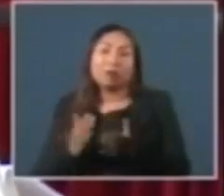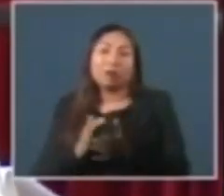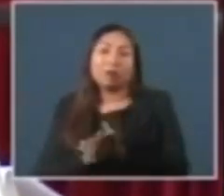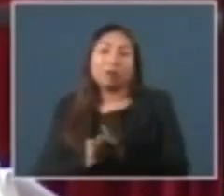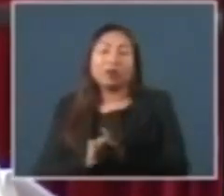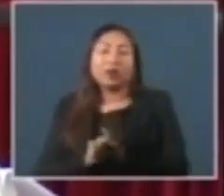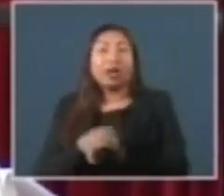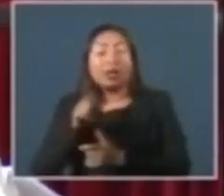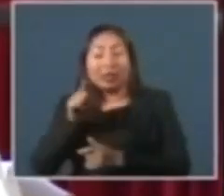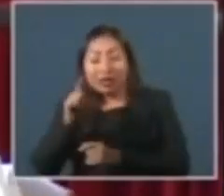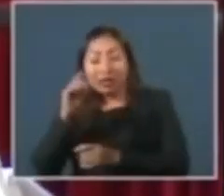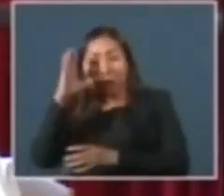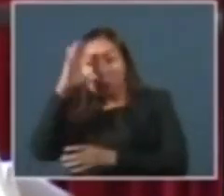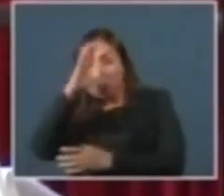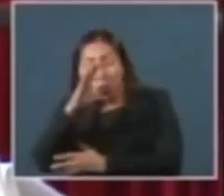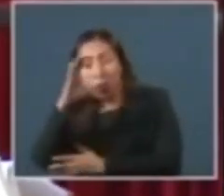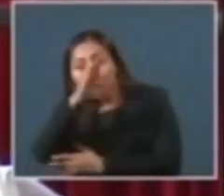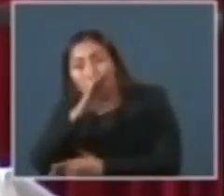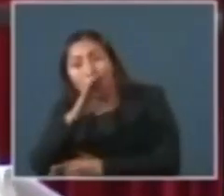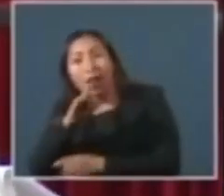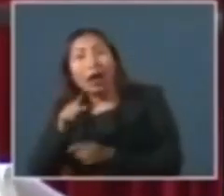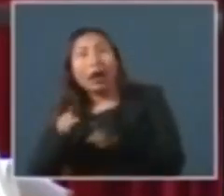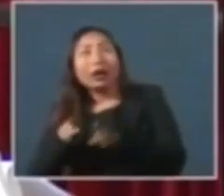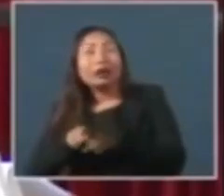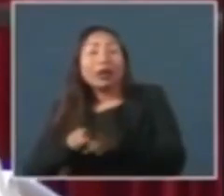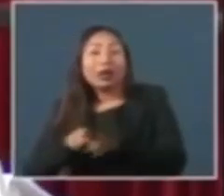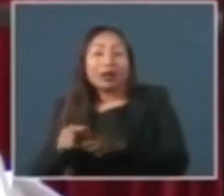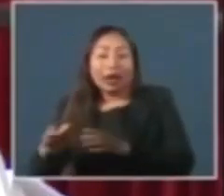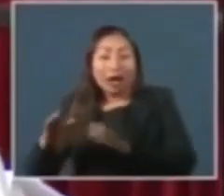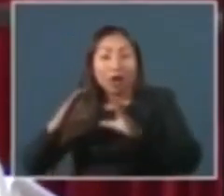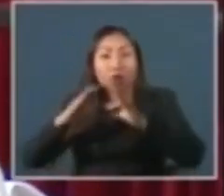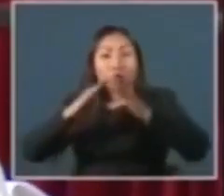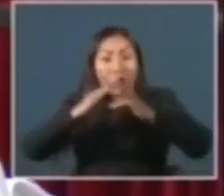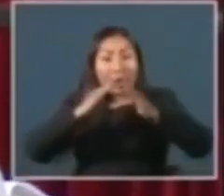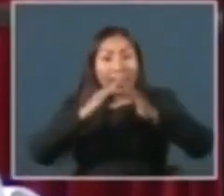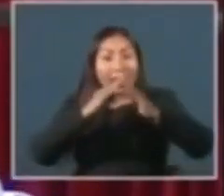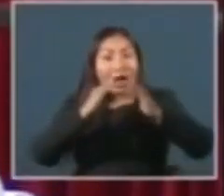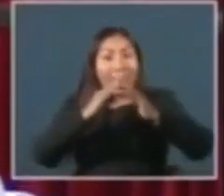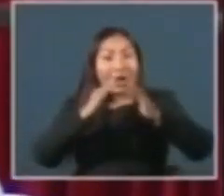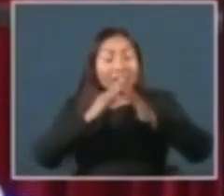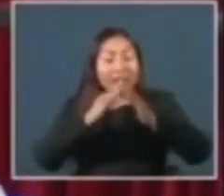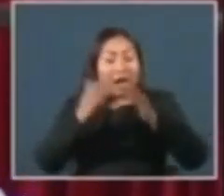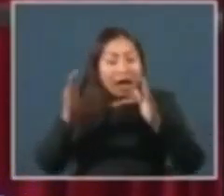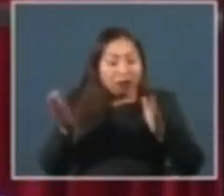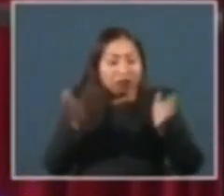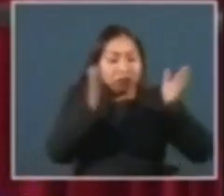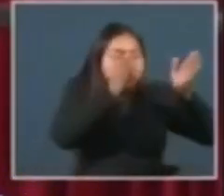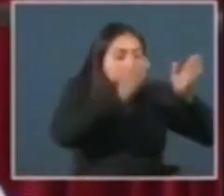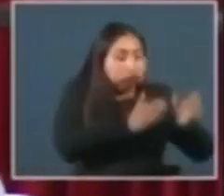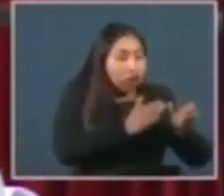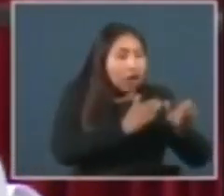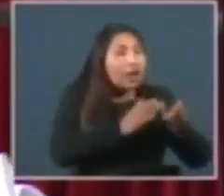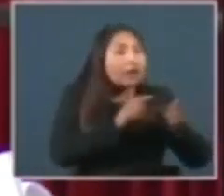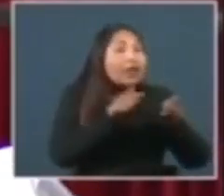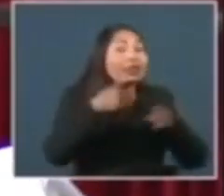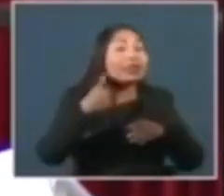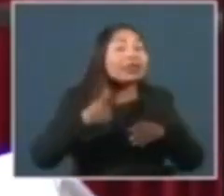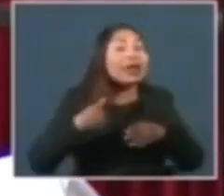buscada y puesta en un albergue por trata de personas que tenía VIH.